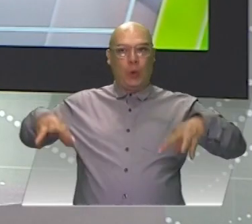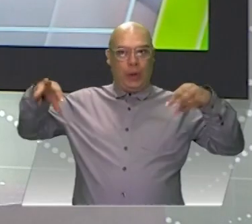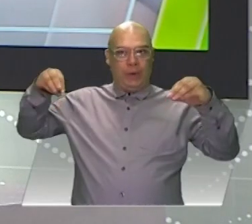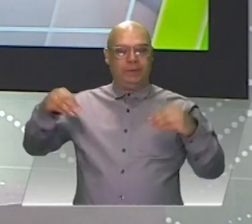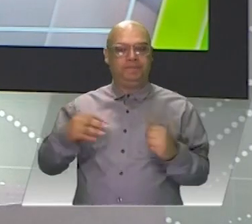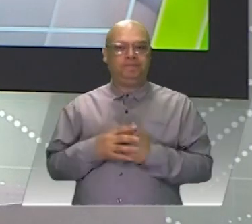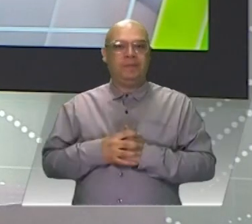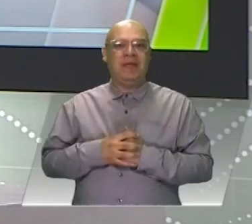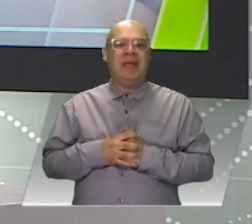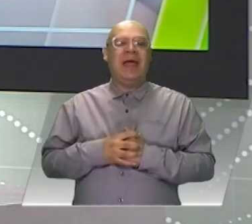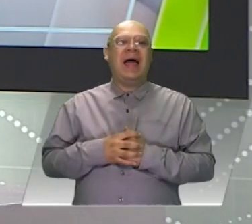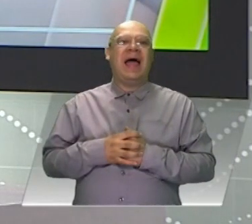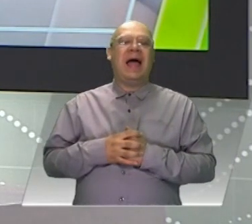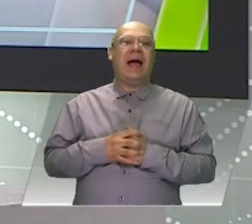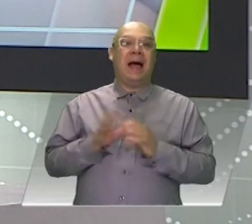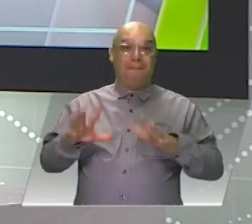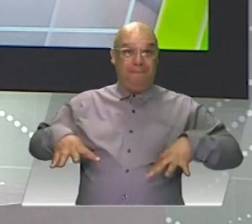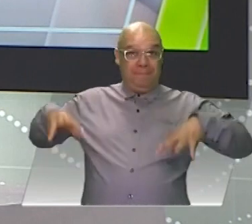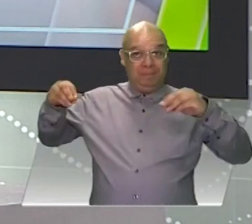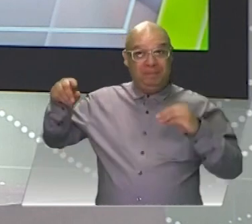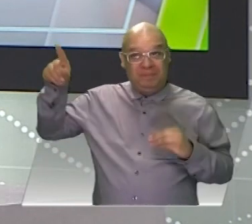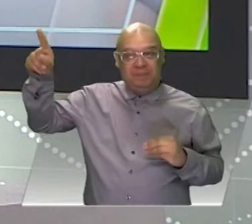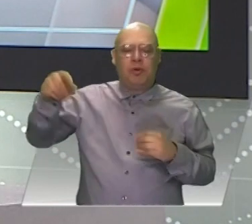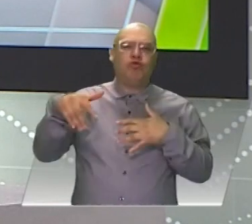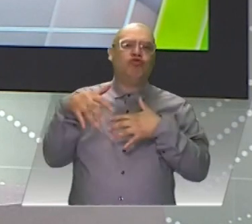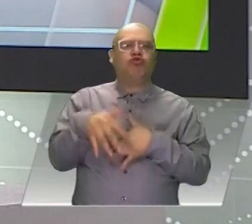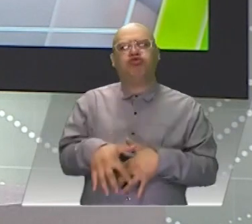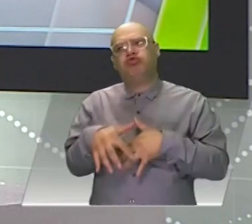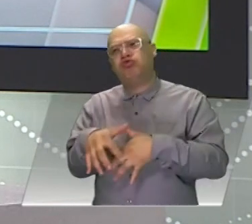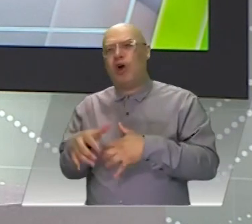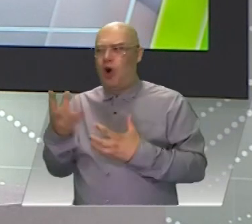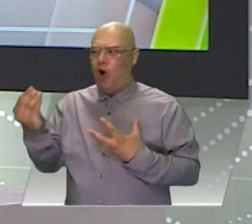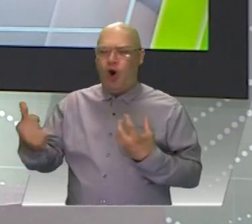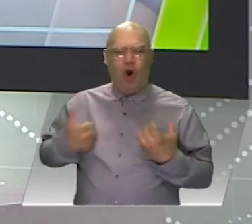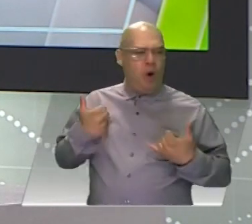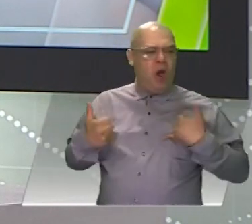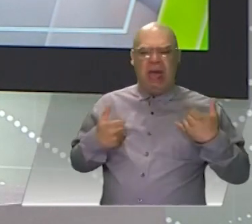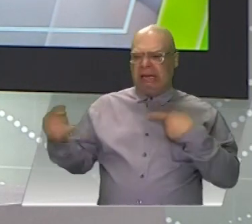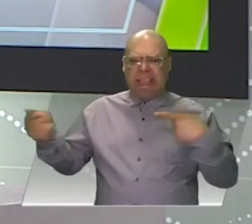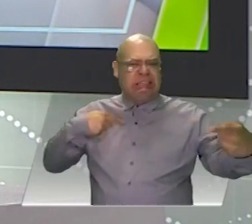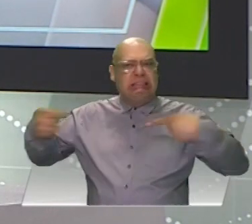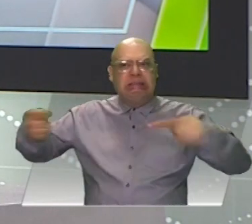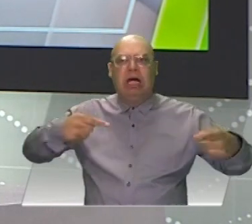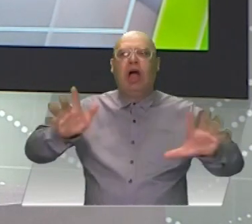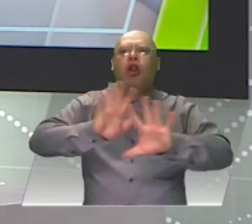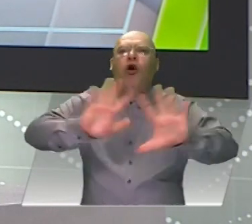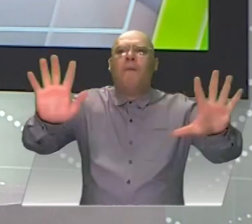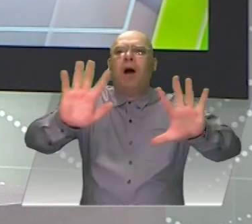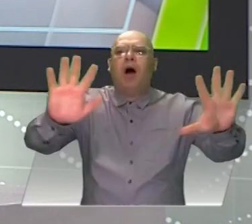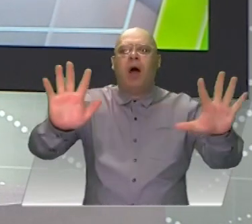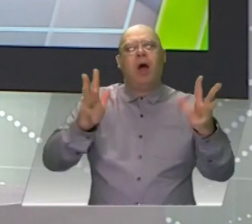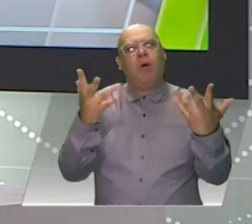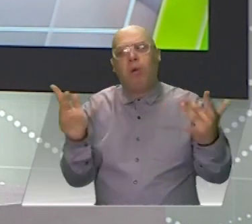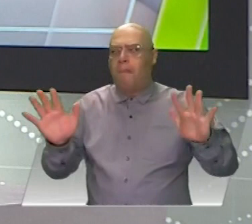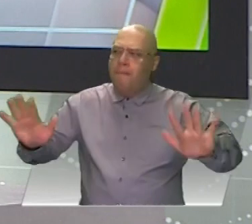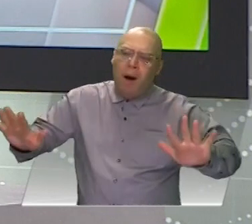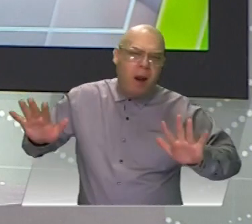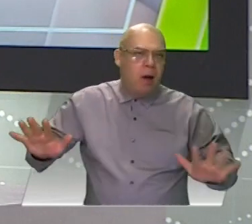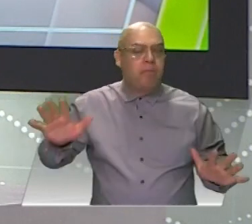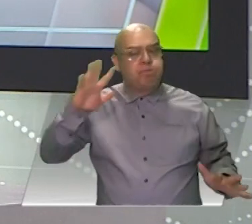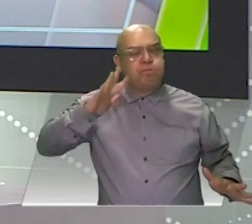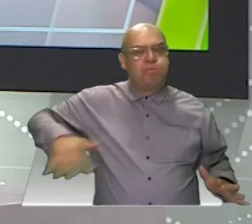habitantes de Apartadó marcharon para pedir a los jóvenes en conflicto que paren la violencia que afecta a la comunidad en esta zona